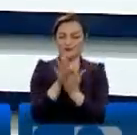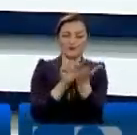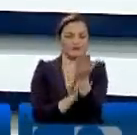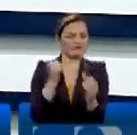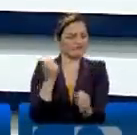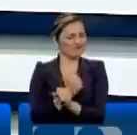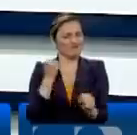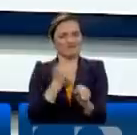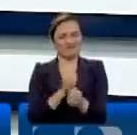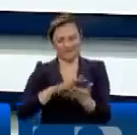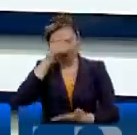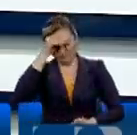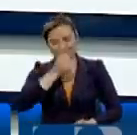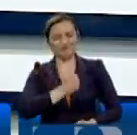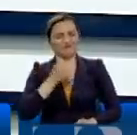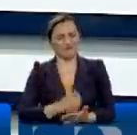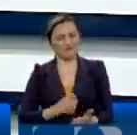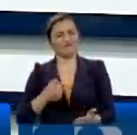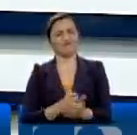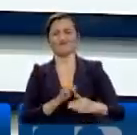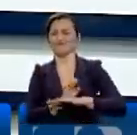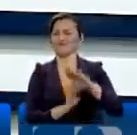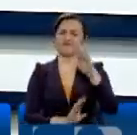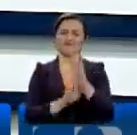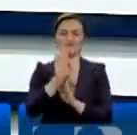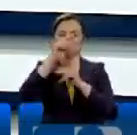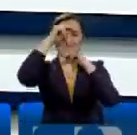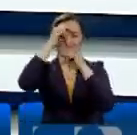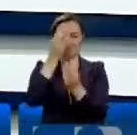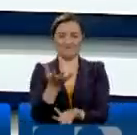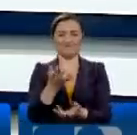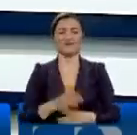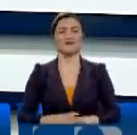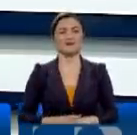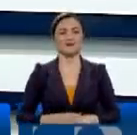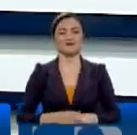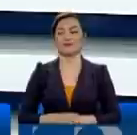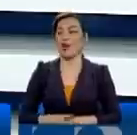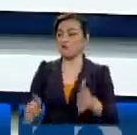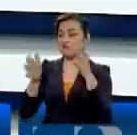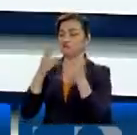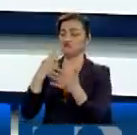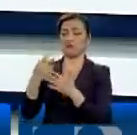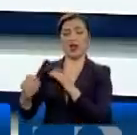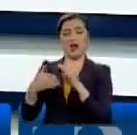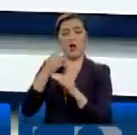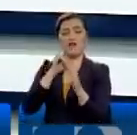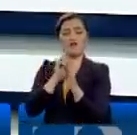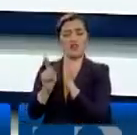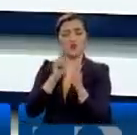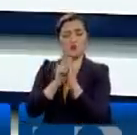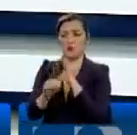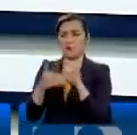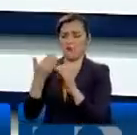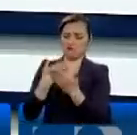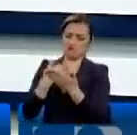proyectos. Muchos emprendedores que están sacando adelante este país, todas estas noticias hay que contar. Y nosotros siempre estamos muy pendientes de las denuncias que nos envían